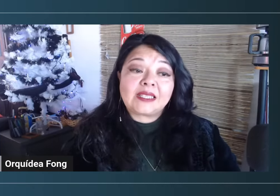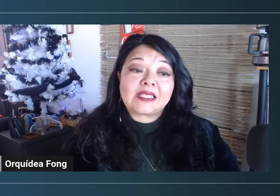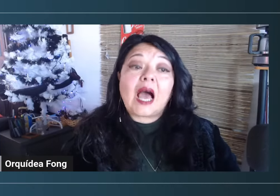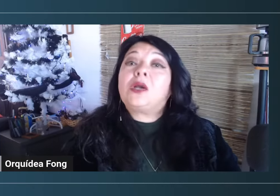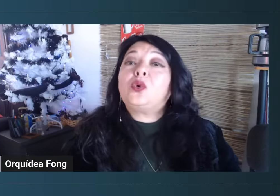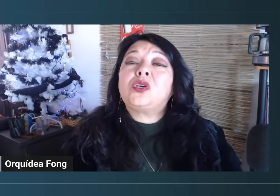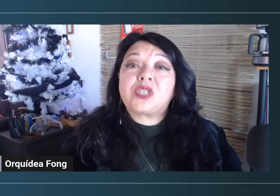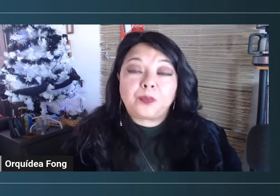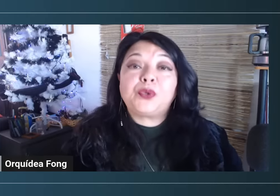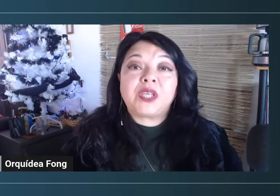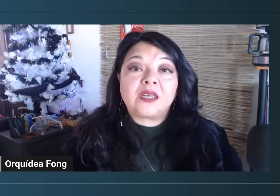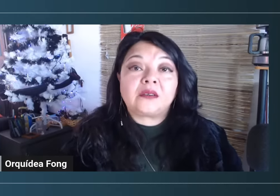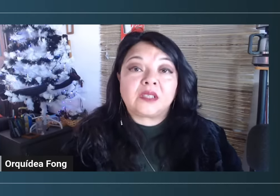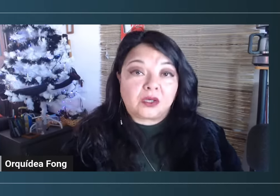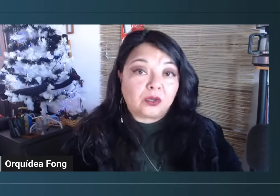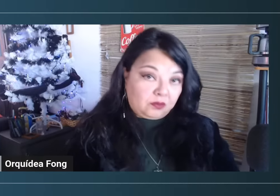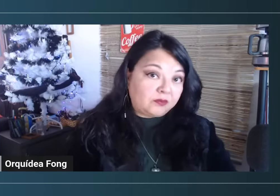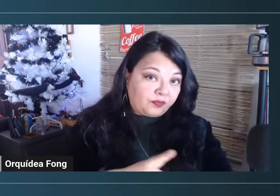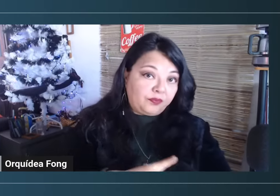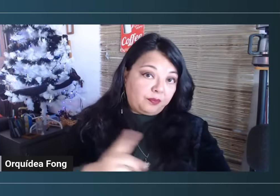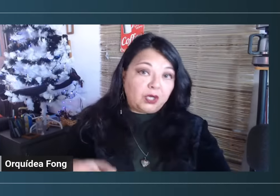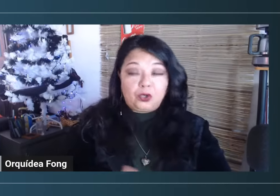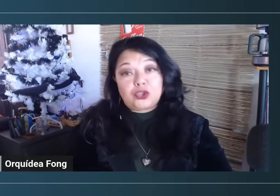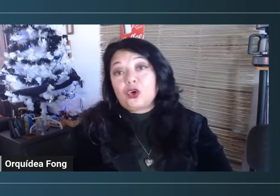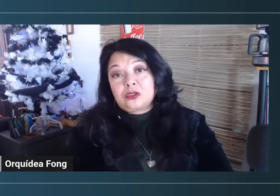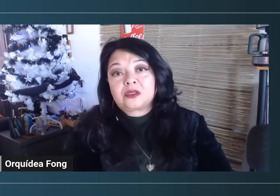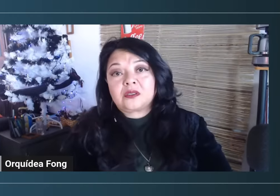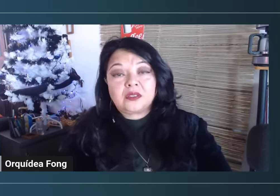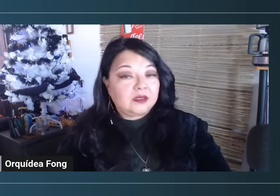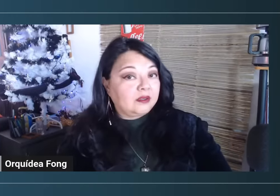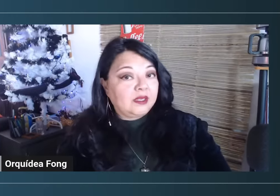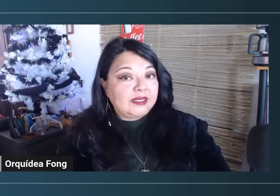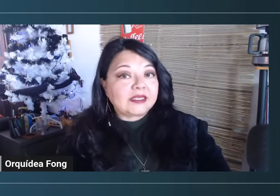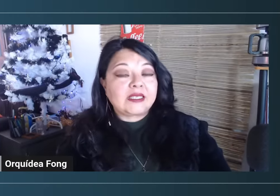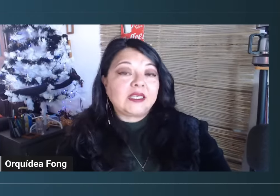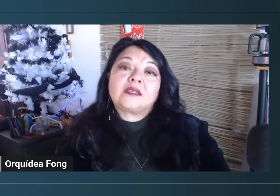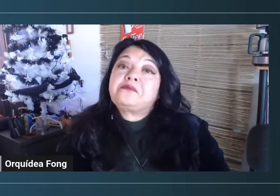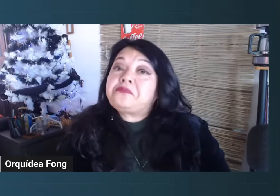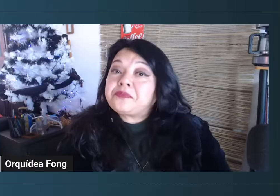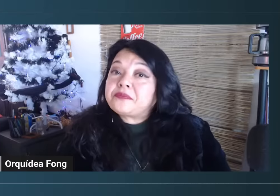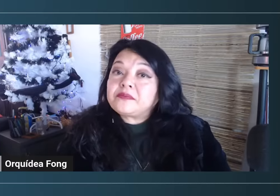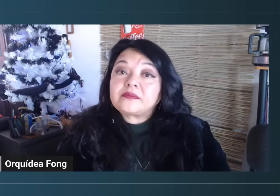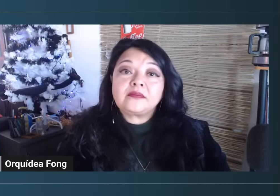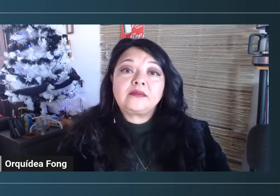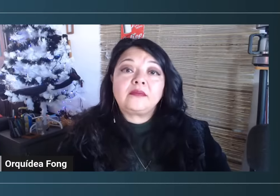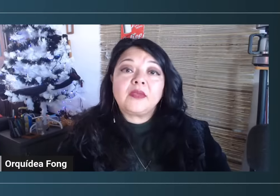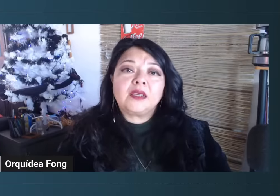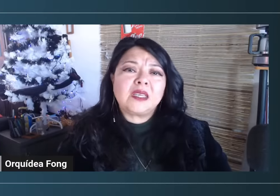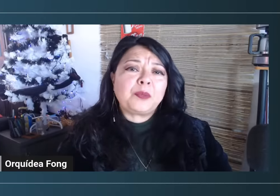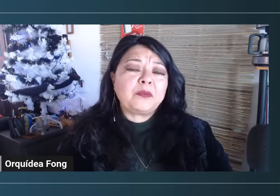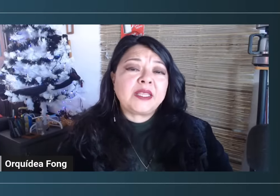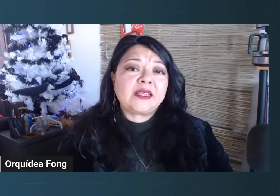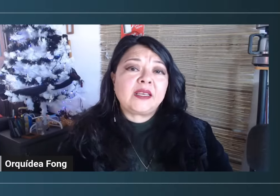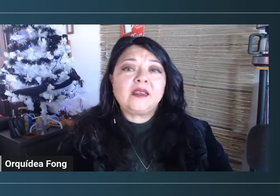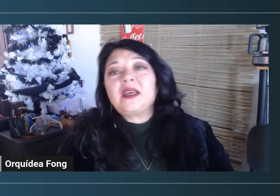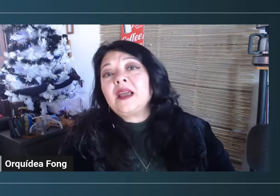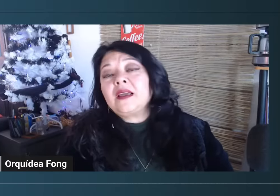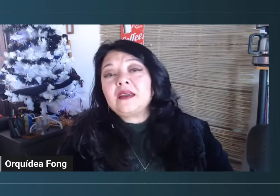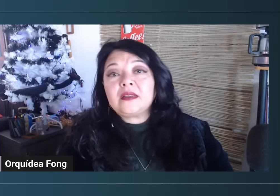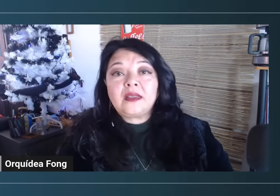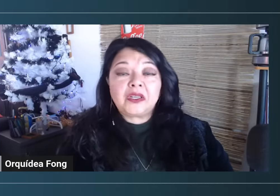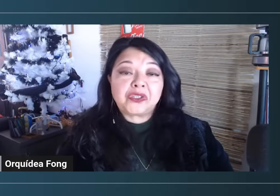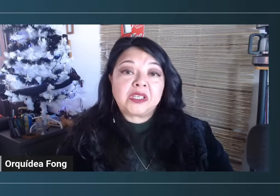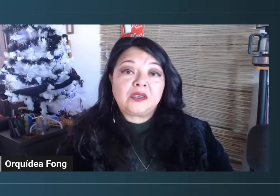migrantes algunos sí pudieron dijo pero no todos es decir simplemente